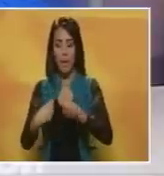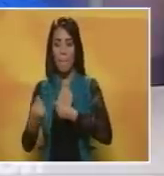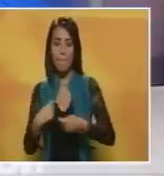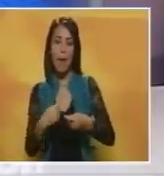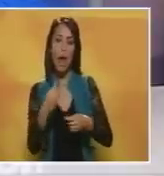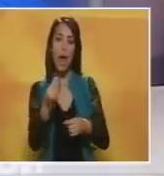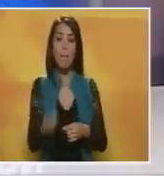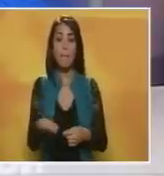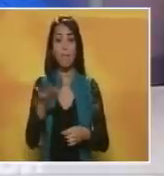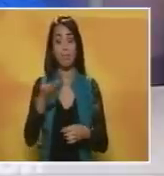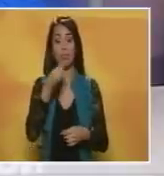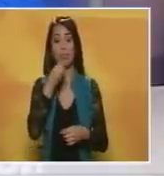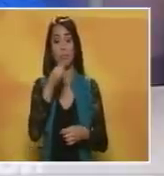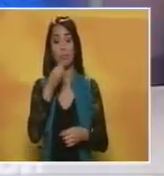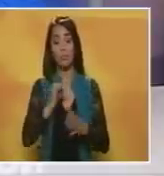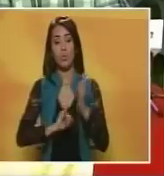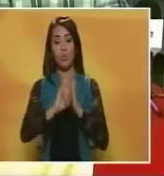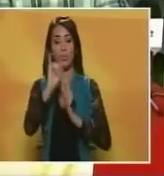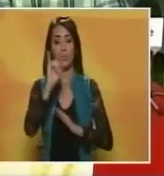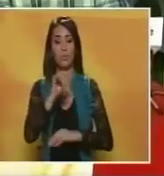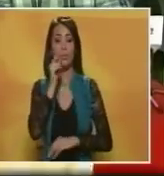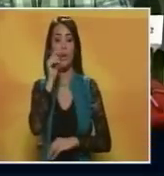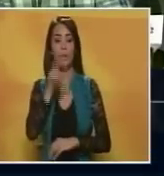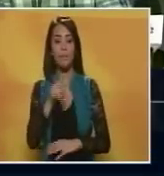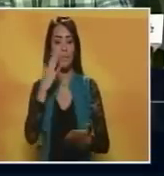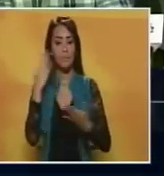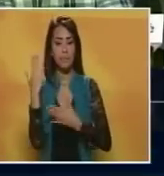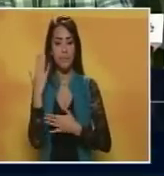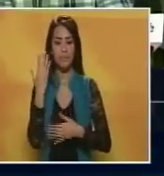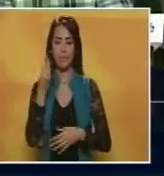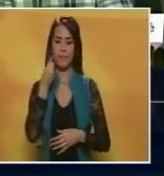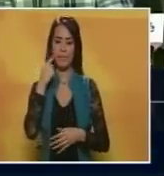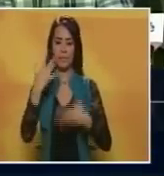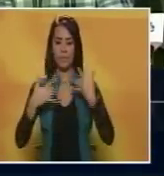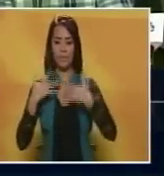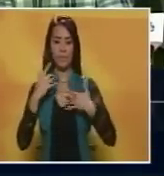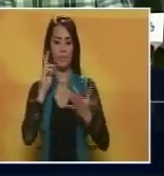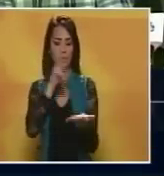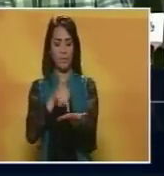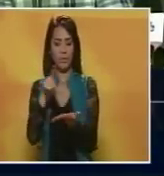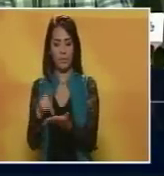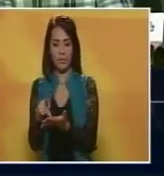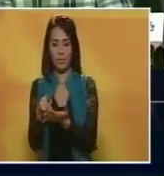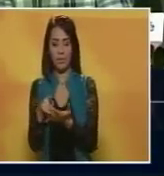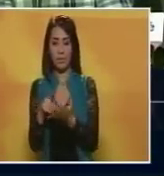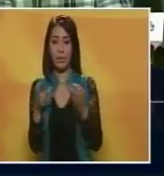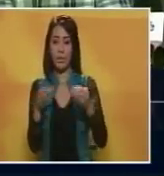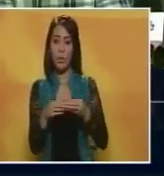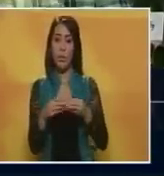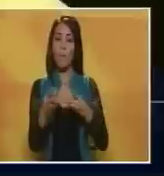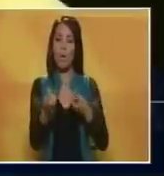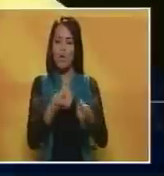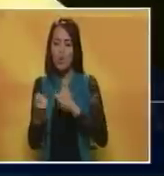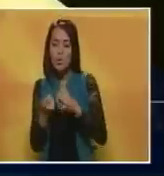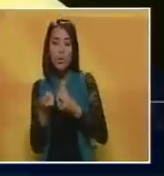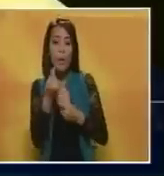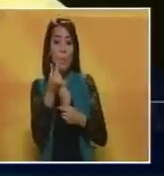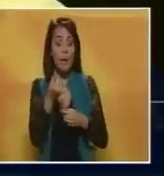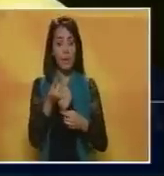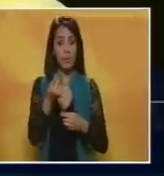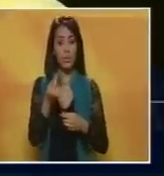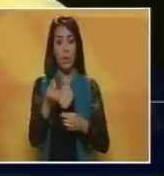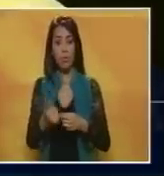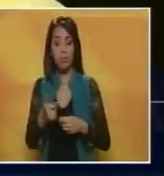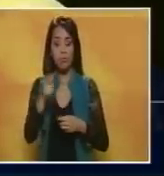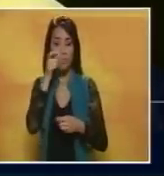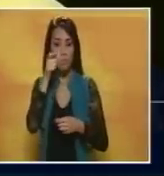alimentos de la especulación y la inflación ximo sã considera que esta actividad debe participar en la superintendencia nacional de gestión agroalimentaria para